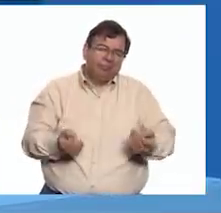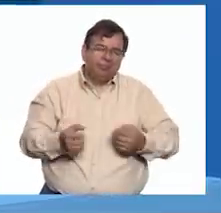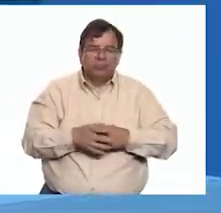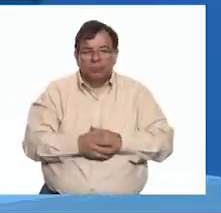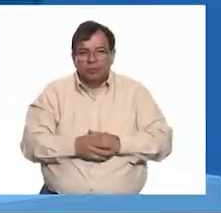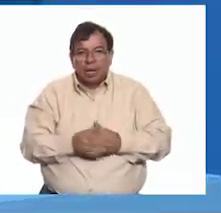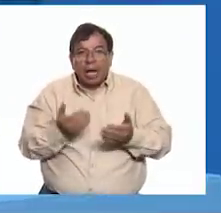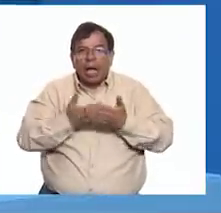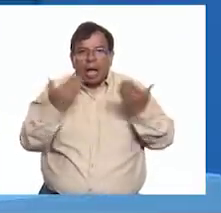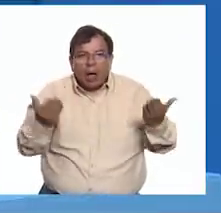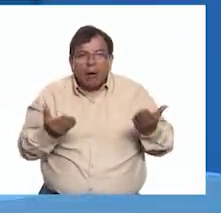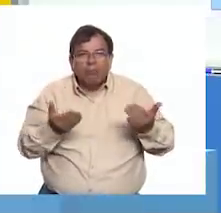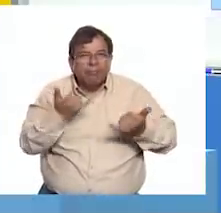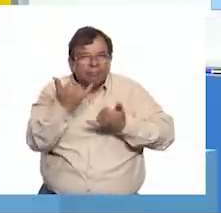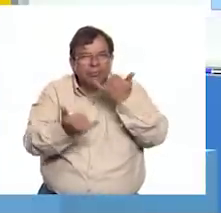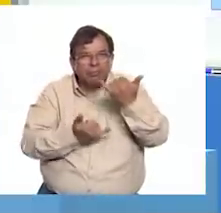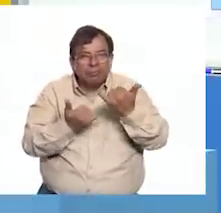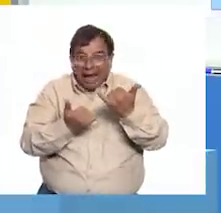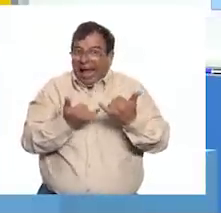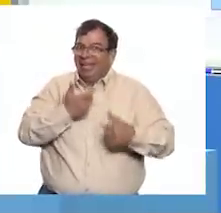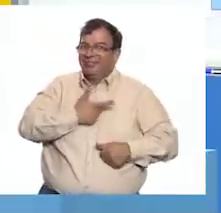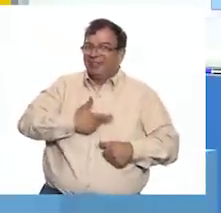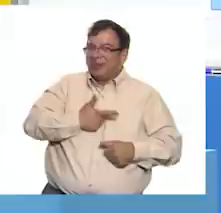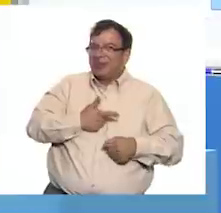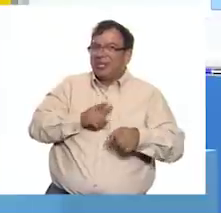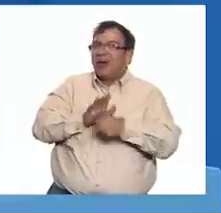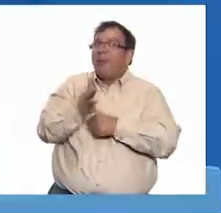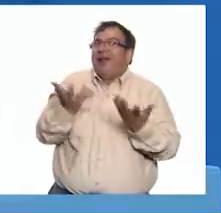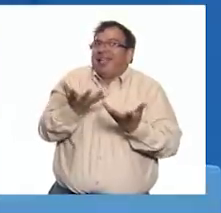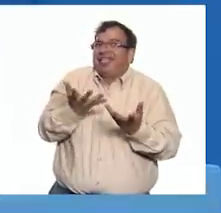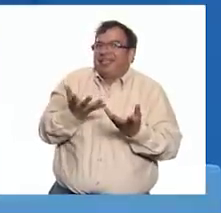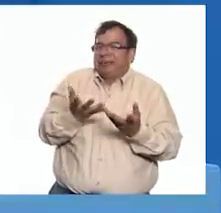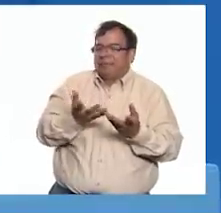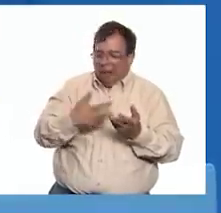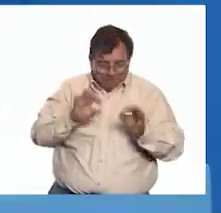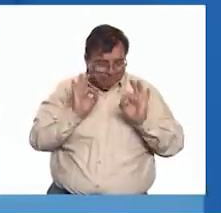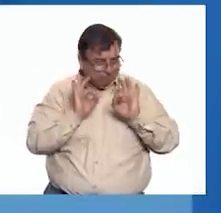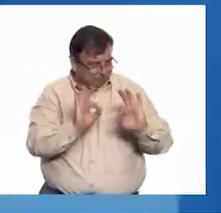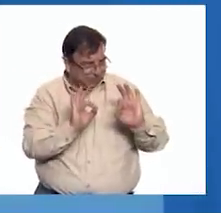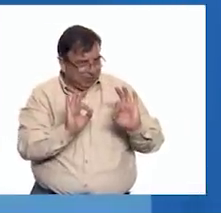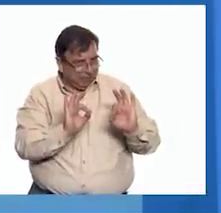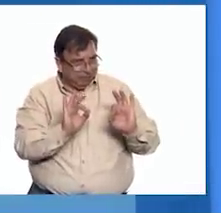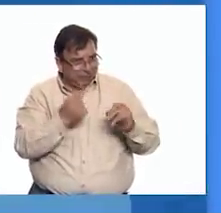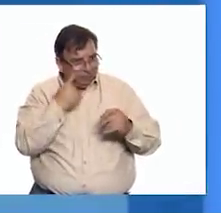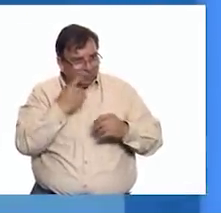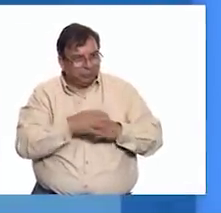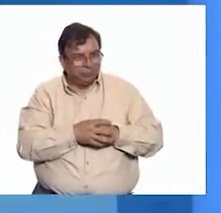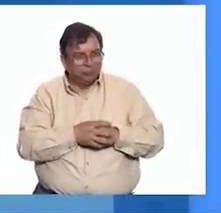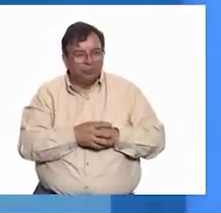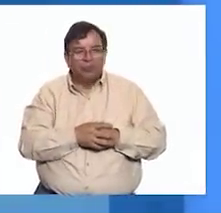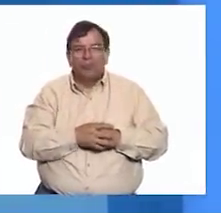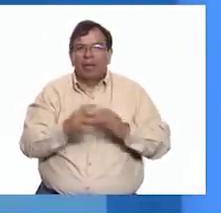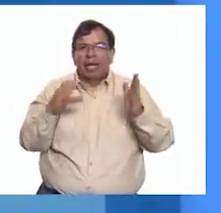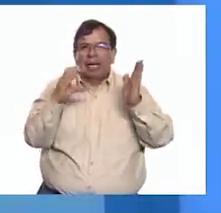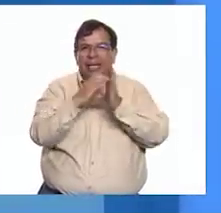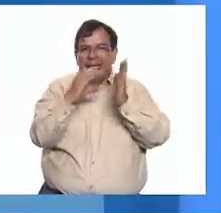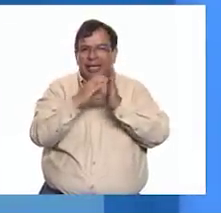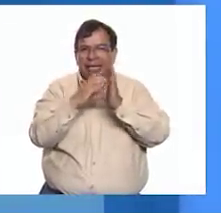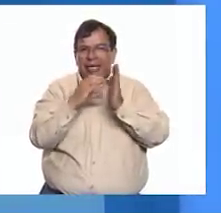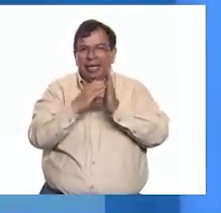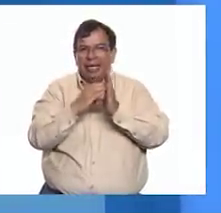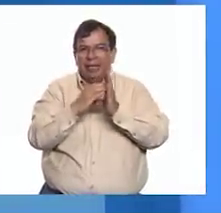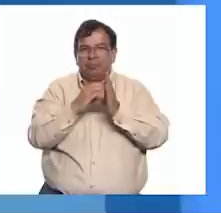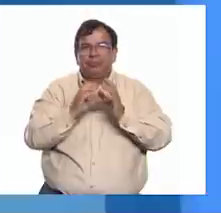te invito a jugar. Eso me gusta. ¿Y qué hay que hacer? Bueno, perfecto. Mira, esta caja